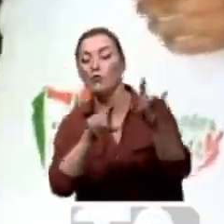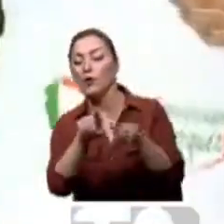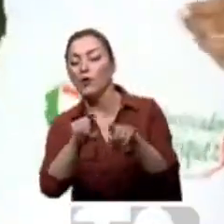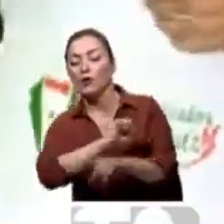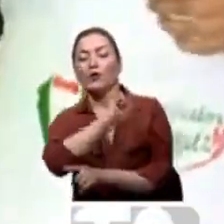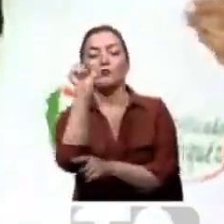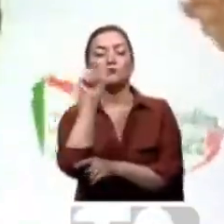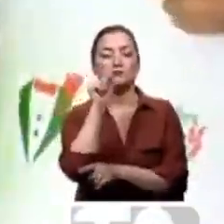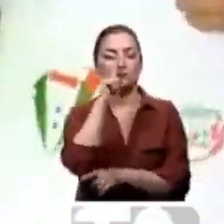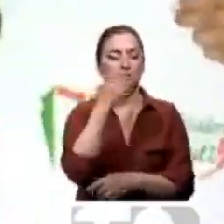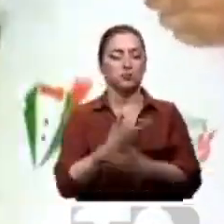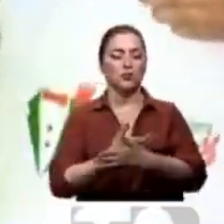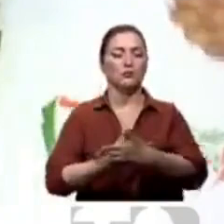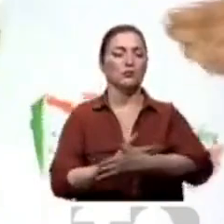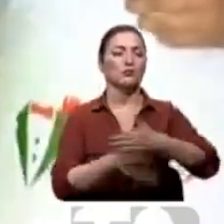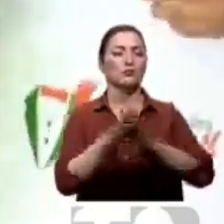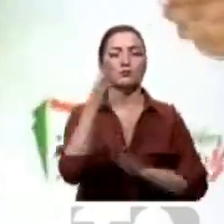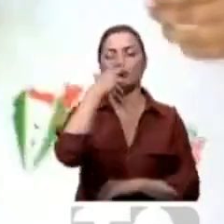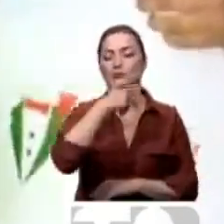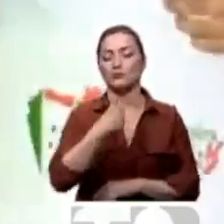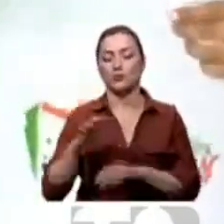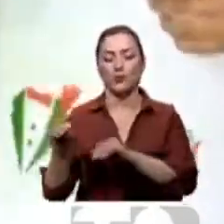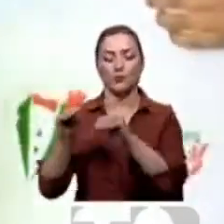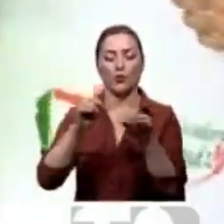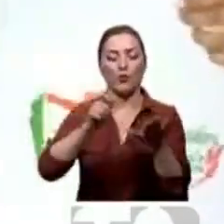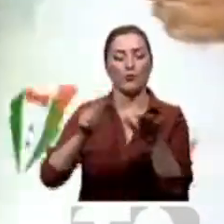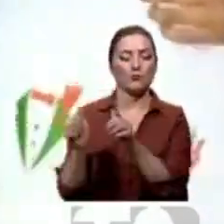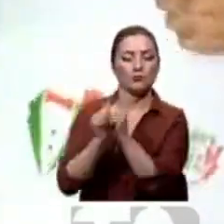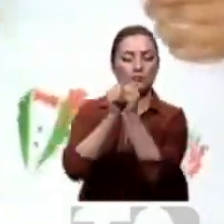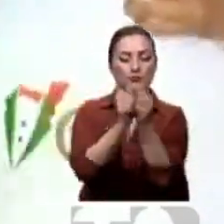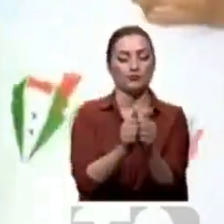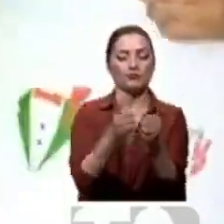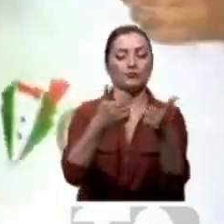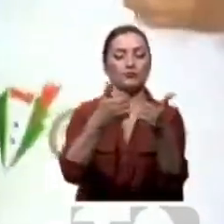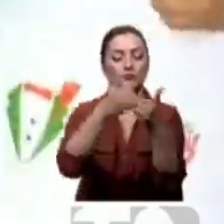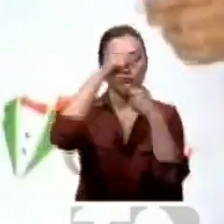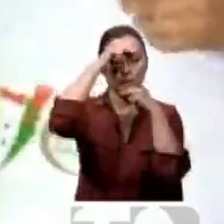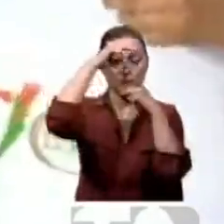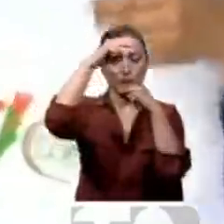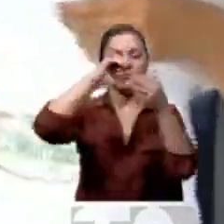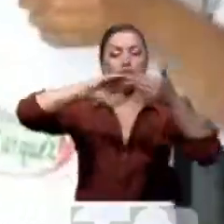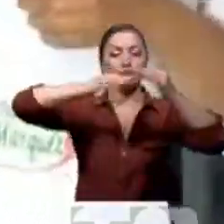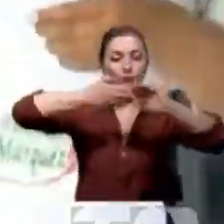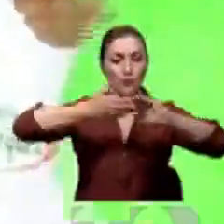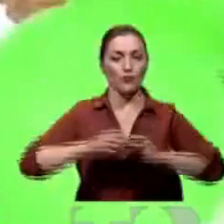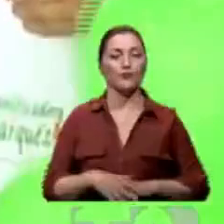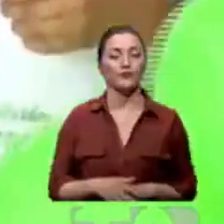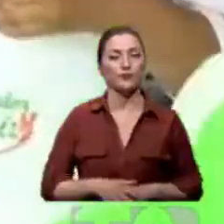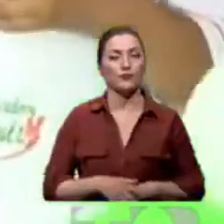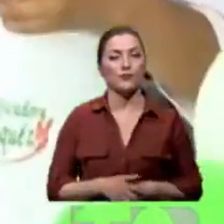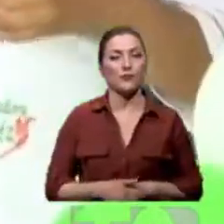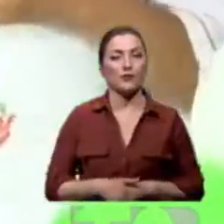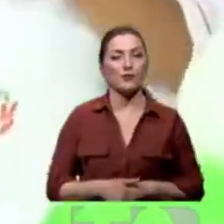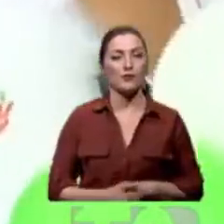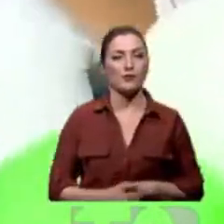linda. Nuestro querido jurado se trasladó rapidísimo también junto a nosotros, a todo el equipo del noticiero de la comunidad. Y vamos a